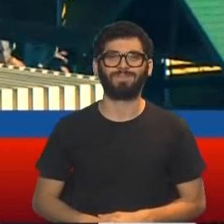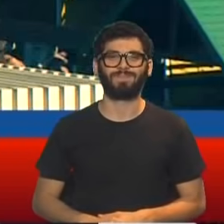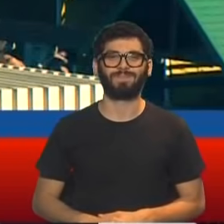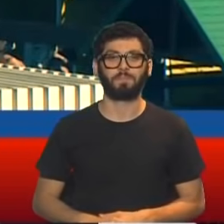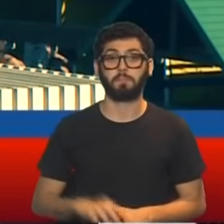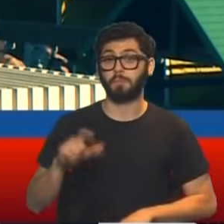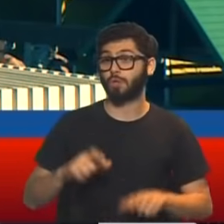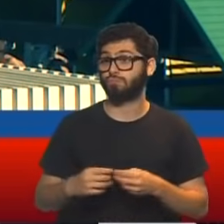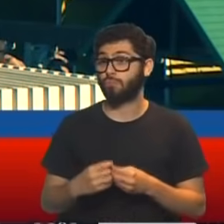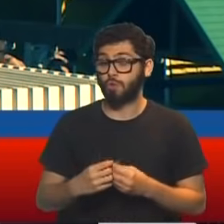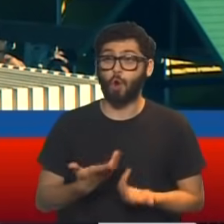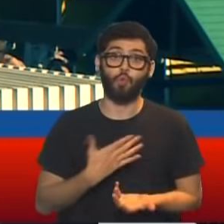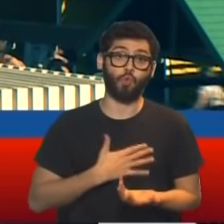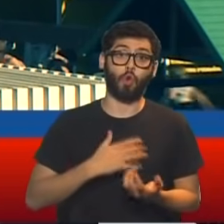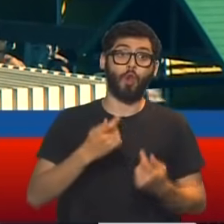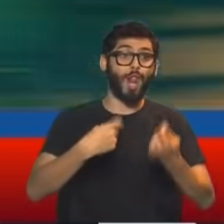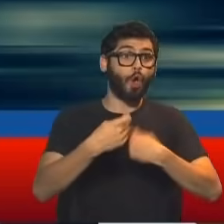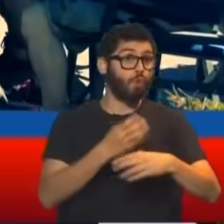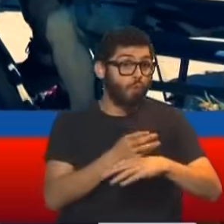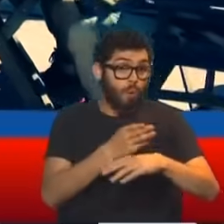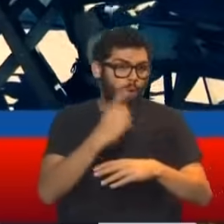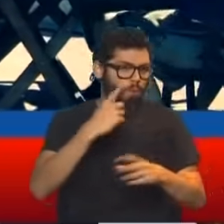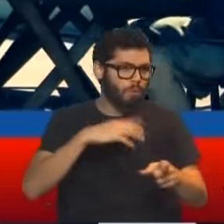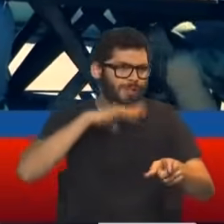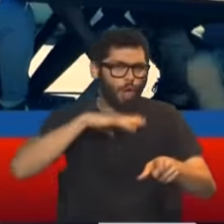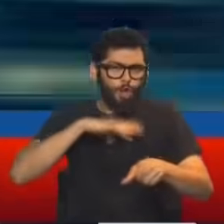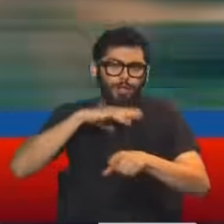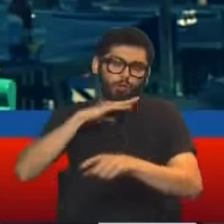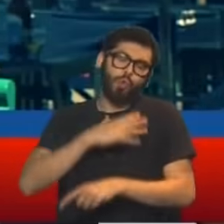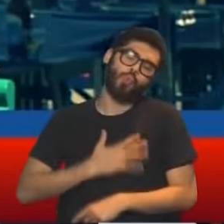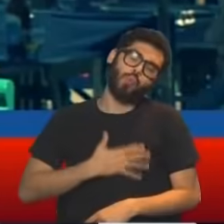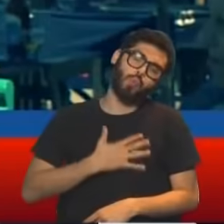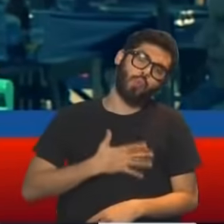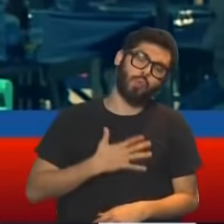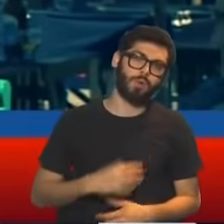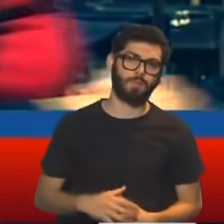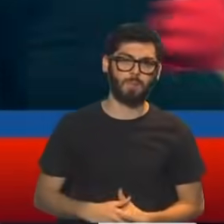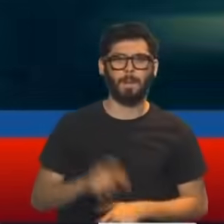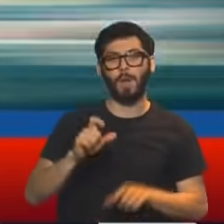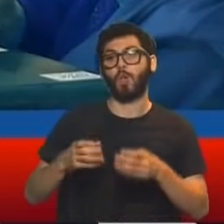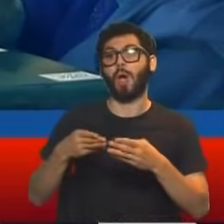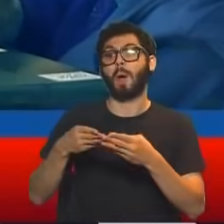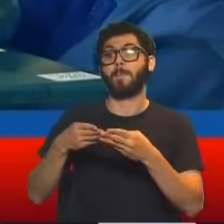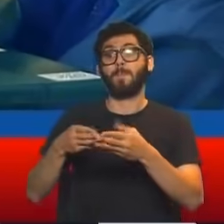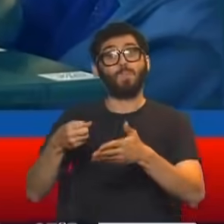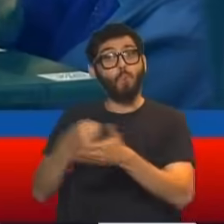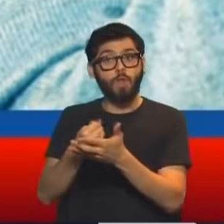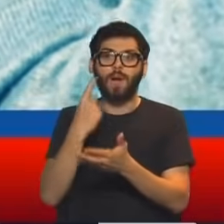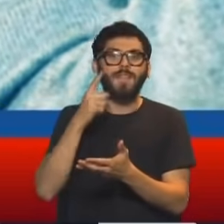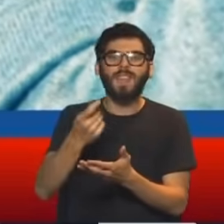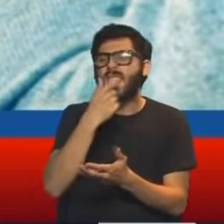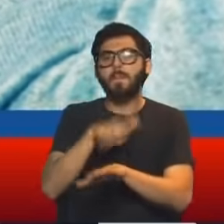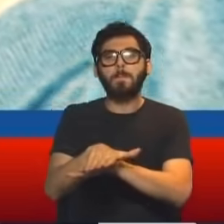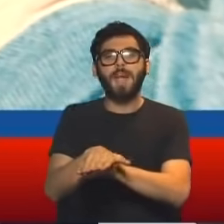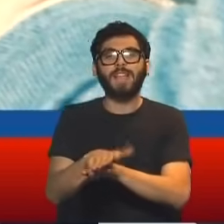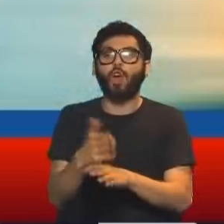Mucha gente, la verdad, a gusto ir a los locales y ver que estaban todos llenos, viste, la verdad, muy contenta. La gente viene al puerto en búsqueda del pescado